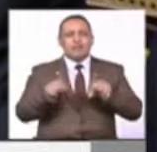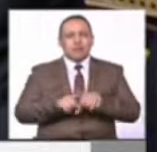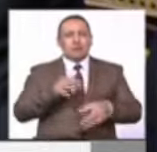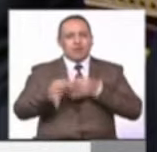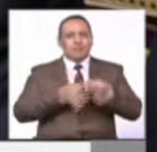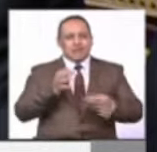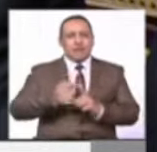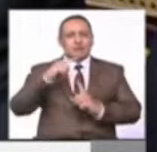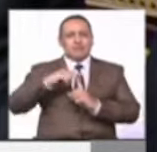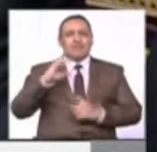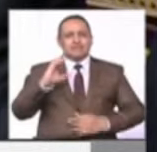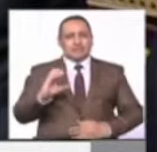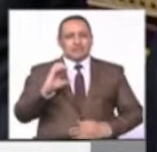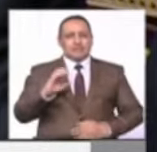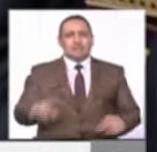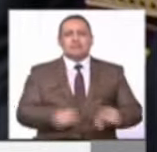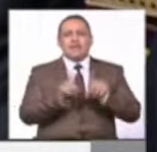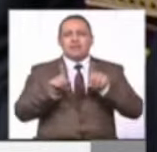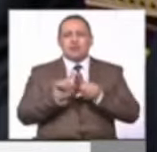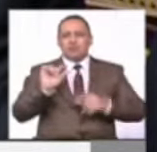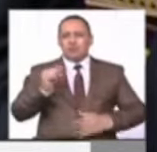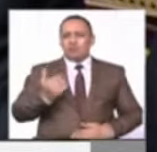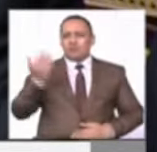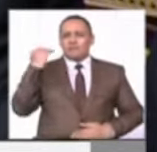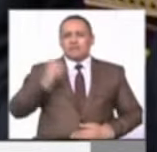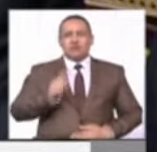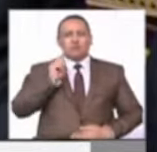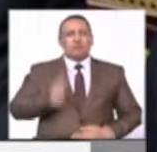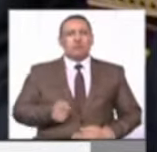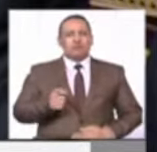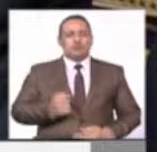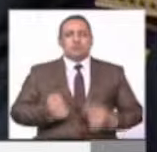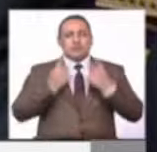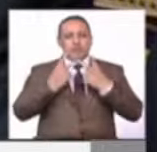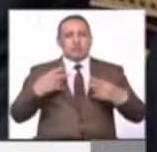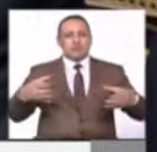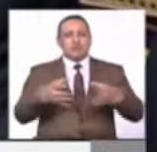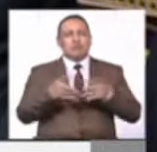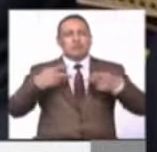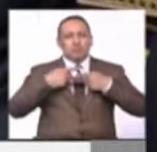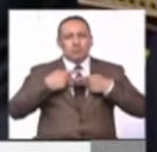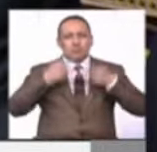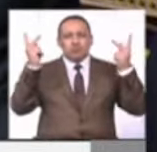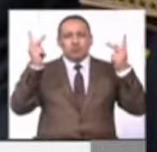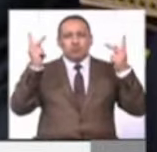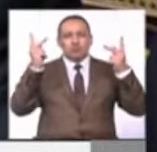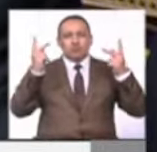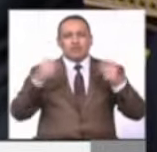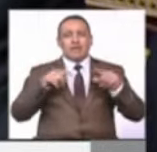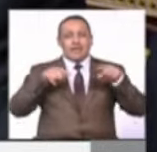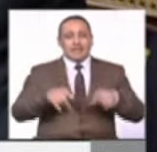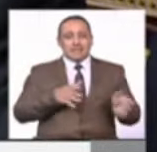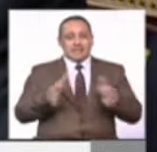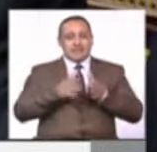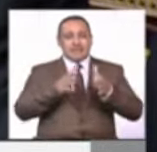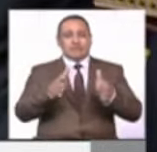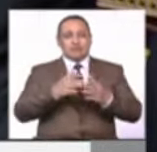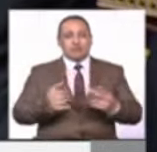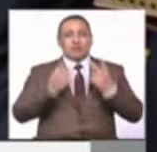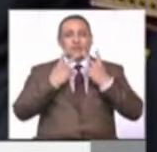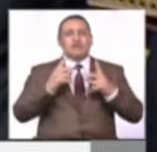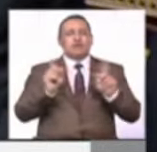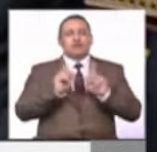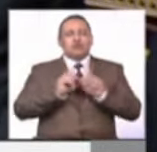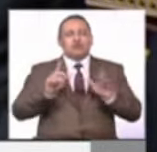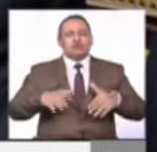tribunal constitucional de una reciente sentencia es de público conocimiento en tal sentido no es